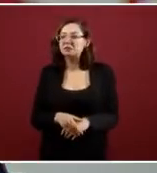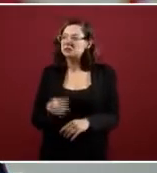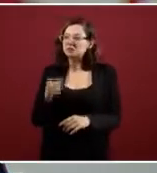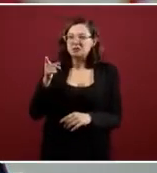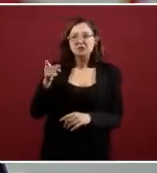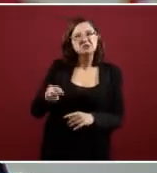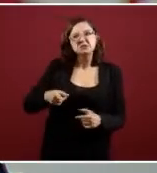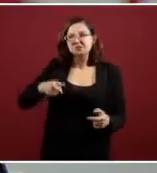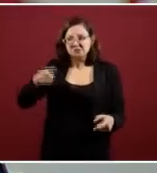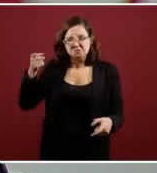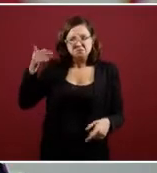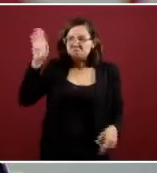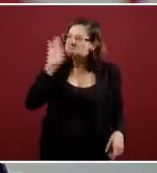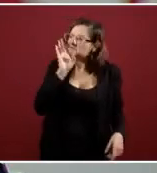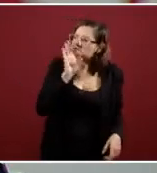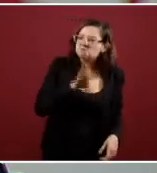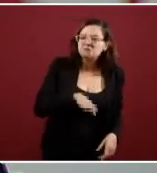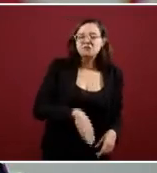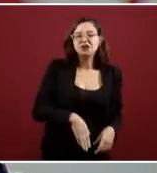acusatorio,